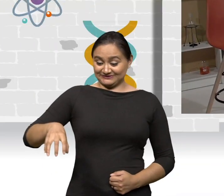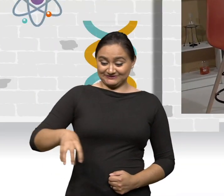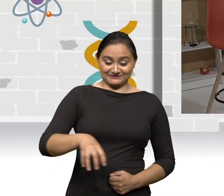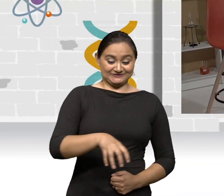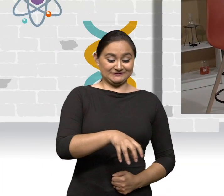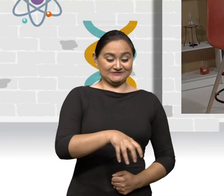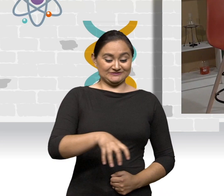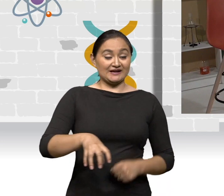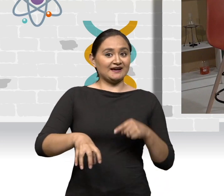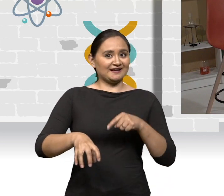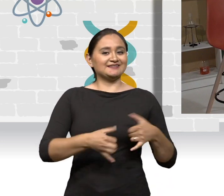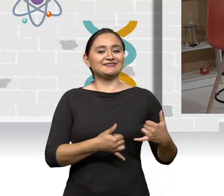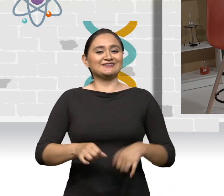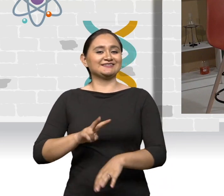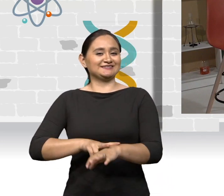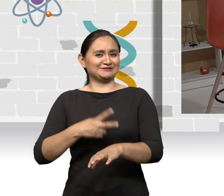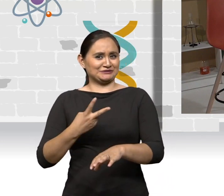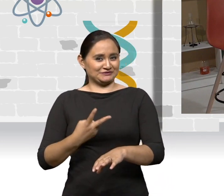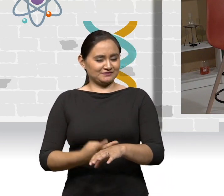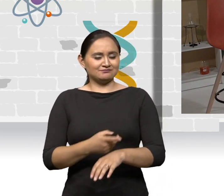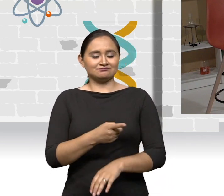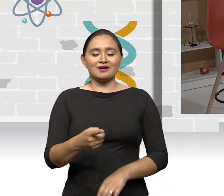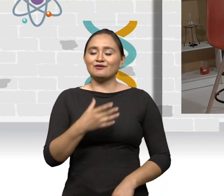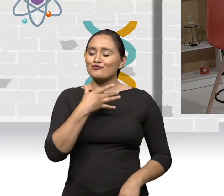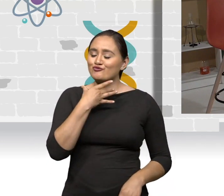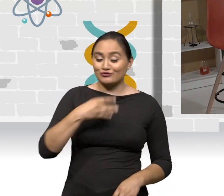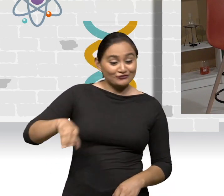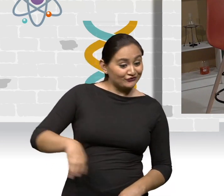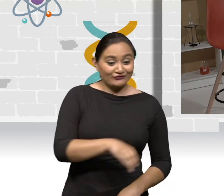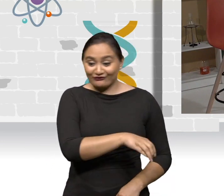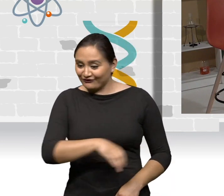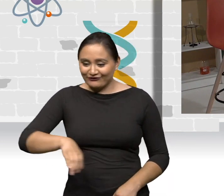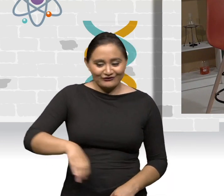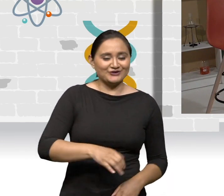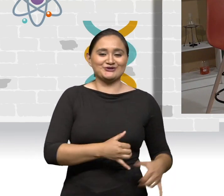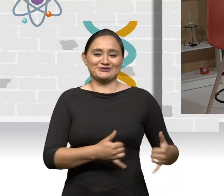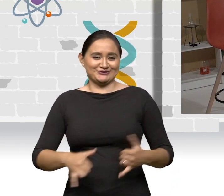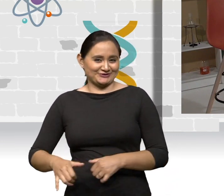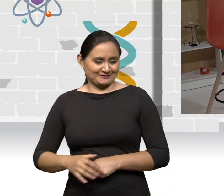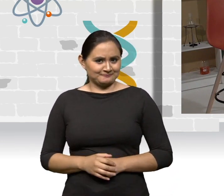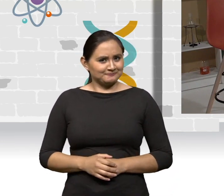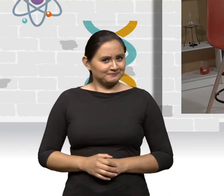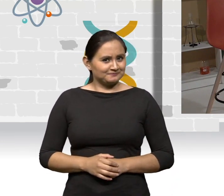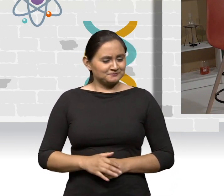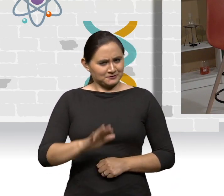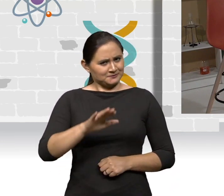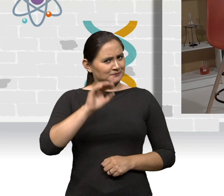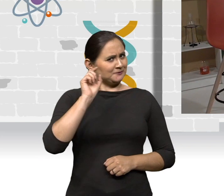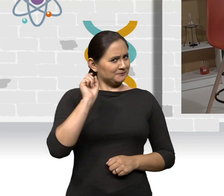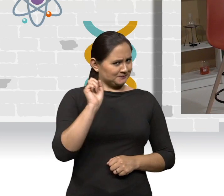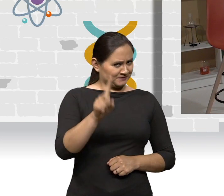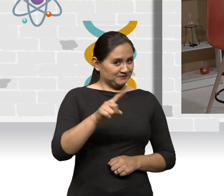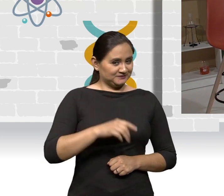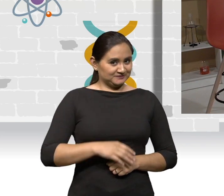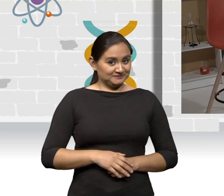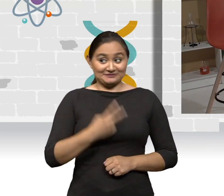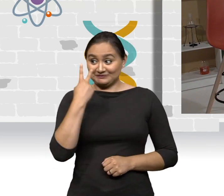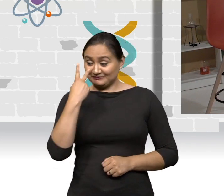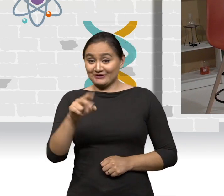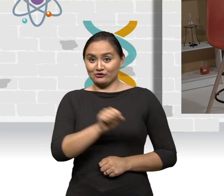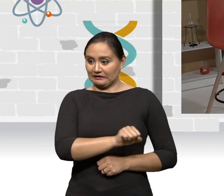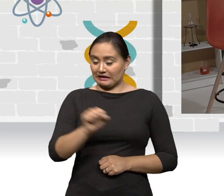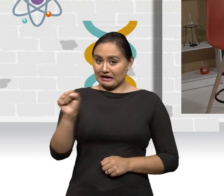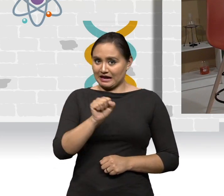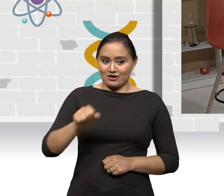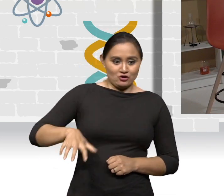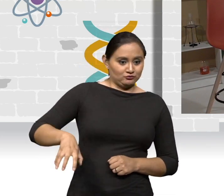Este es el juguete de mis sobrinos. A ellos les encanta jugar con esto. Y a propósito de autos, ¿ustedes alguna vez han visto uno en la vida